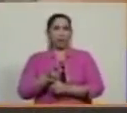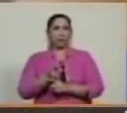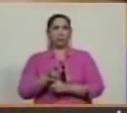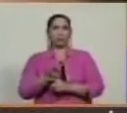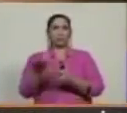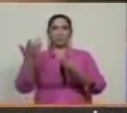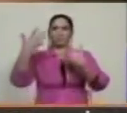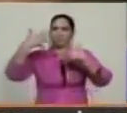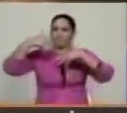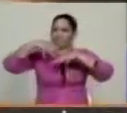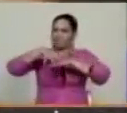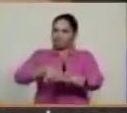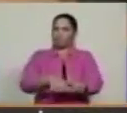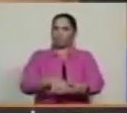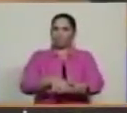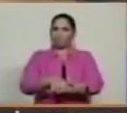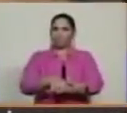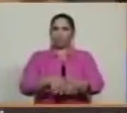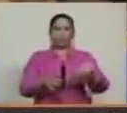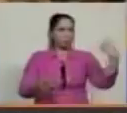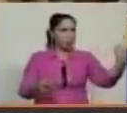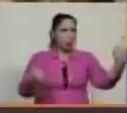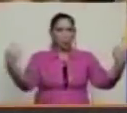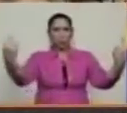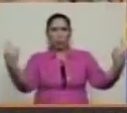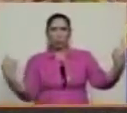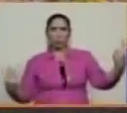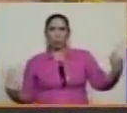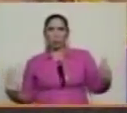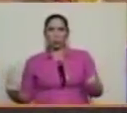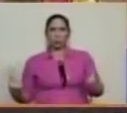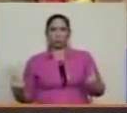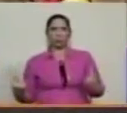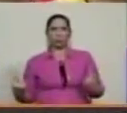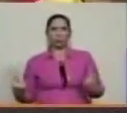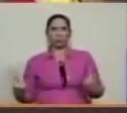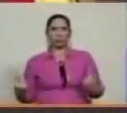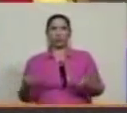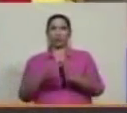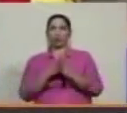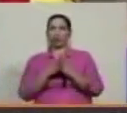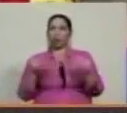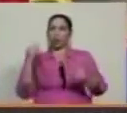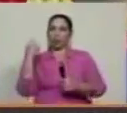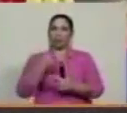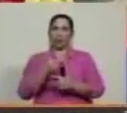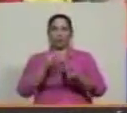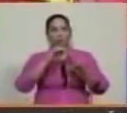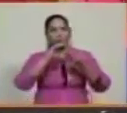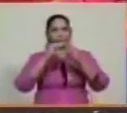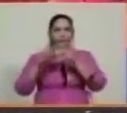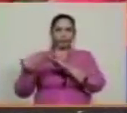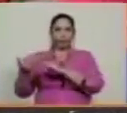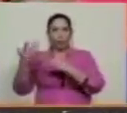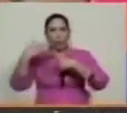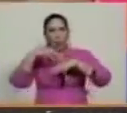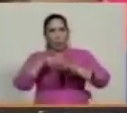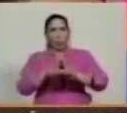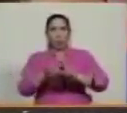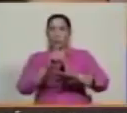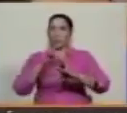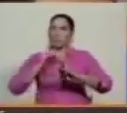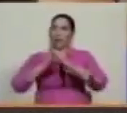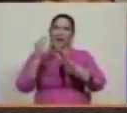Una comuna por aquí sola, otra por allá sola, en su entorno. Pero todas las comunas unidas, eso no lo para